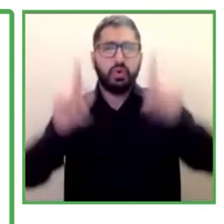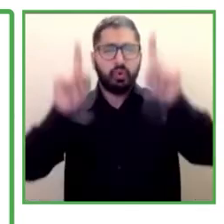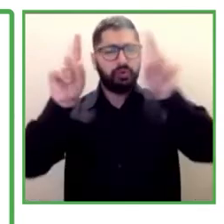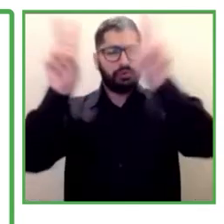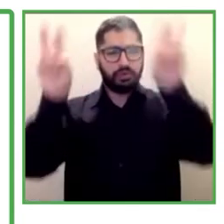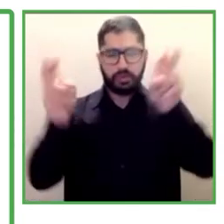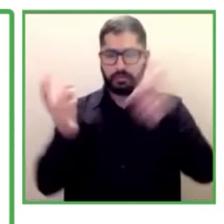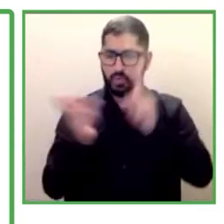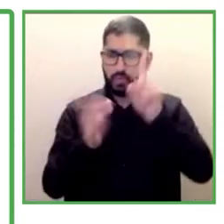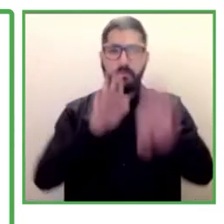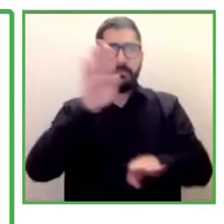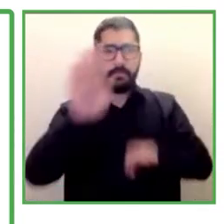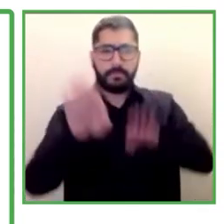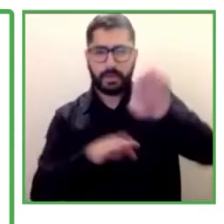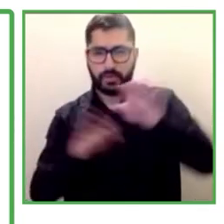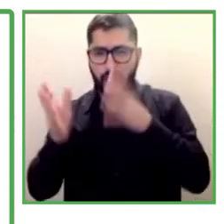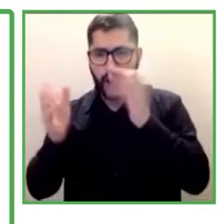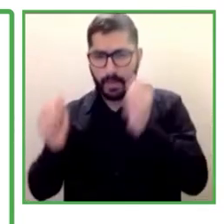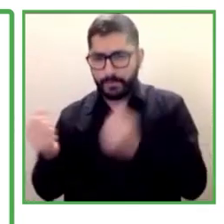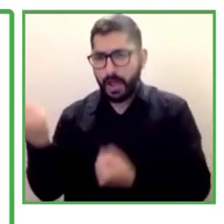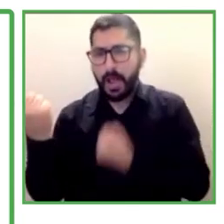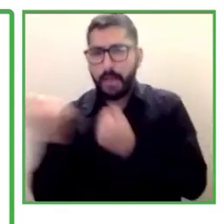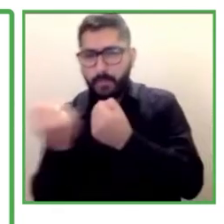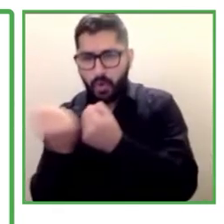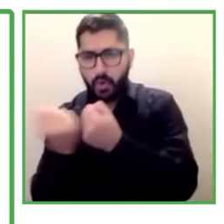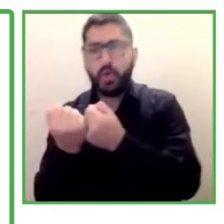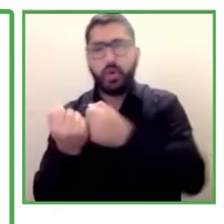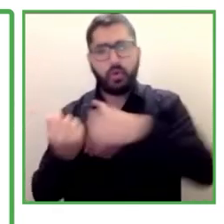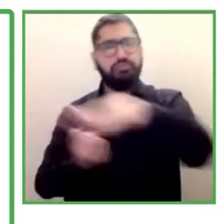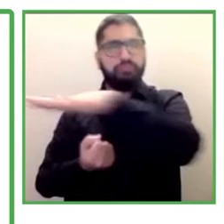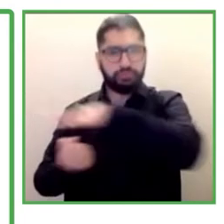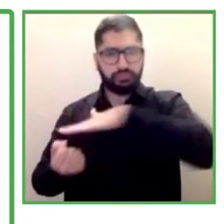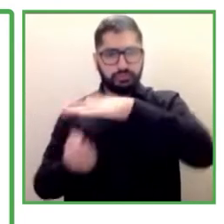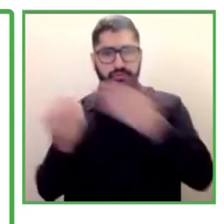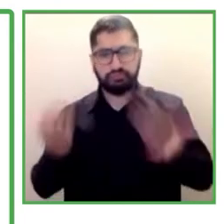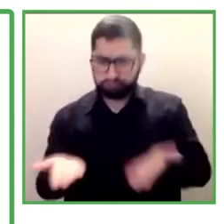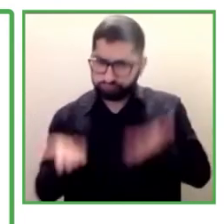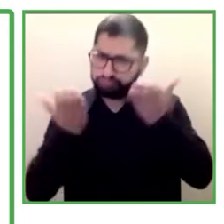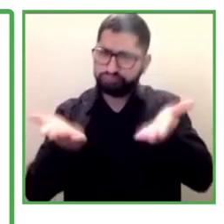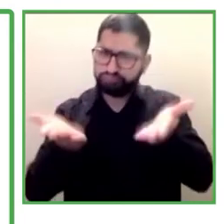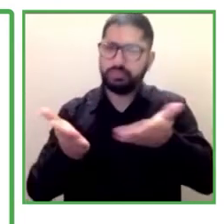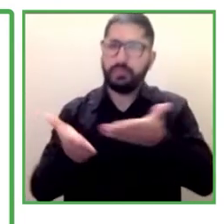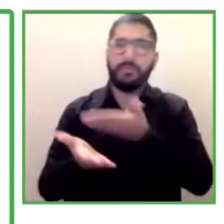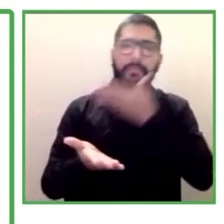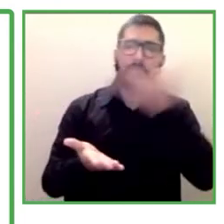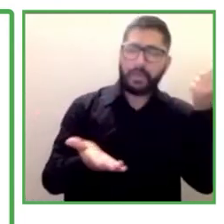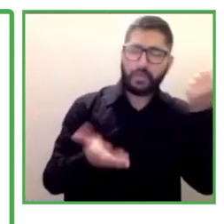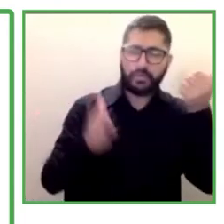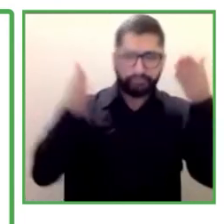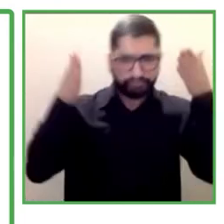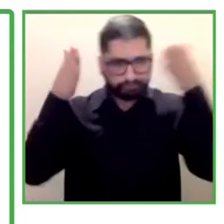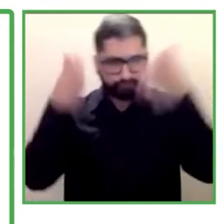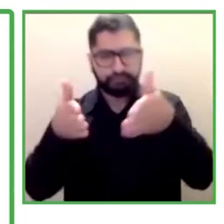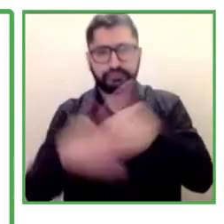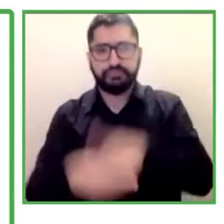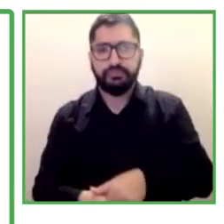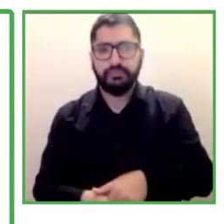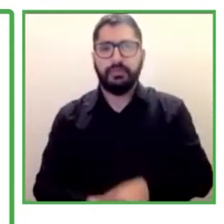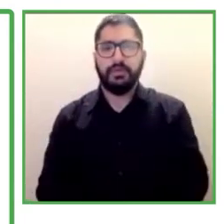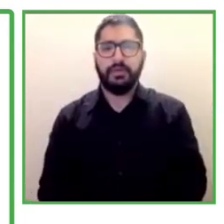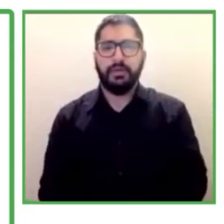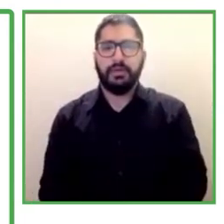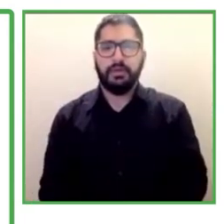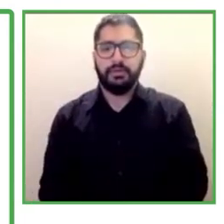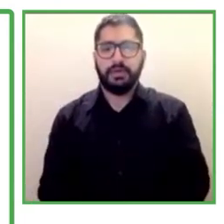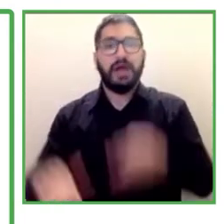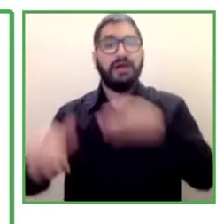estado prestando a la hora de poner en marcha estos procesos de acceso al empleo público para personas con discapacidad intelectual.